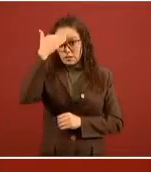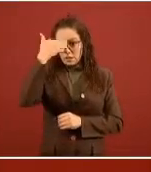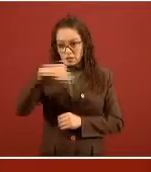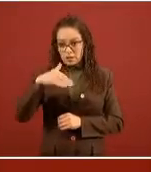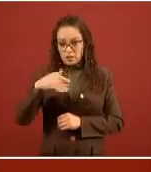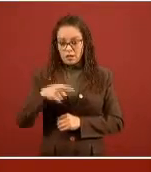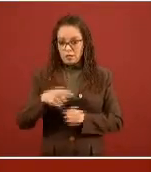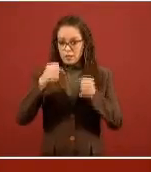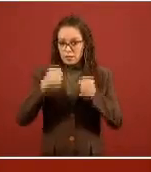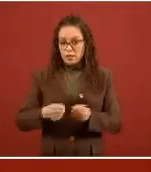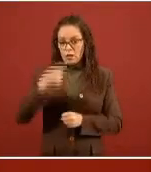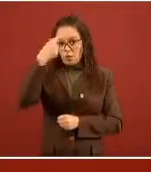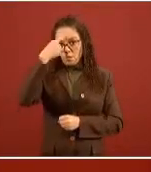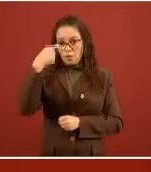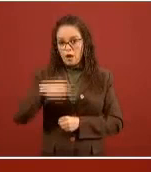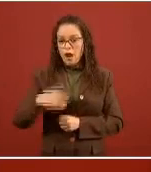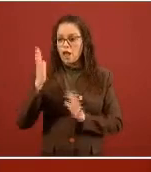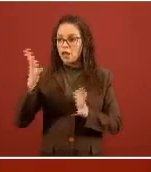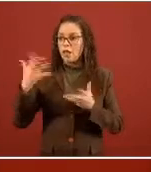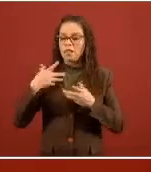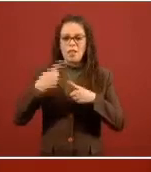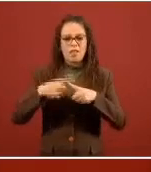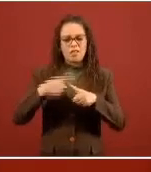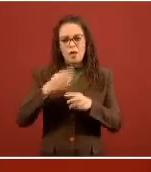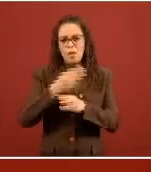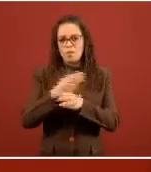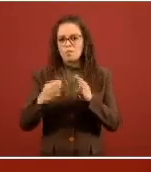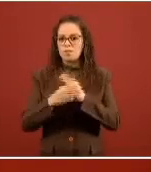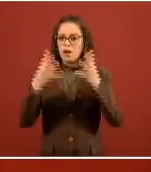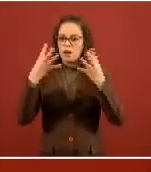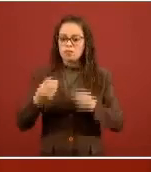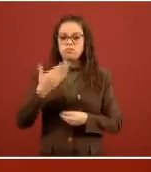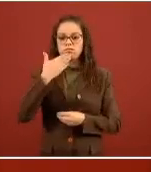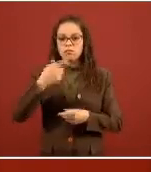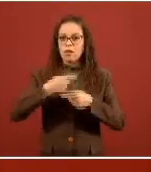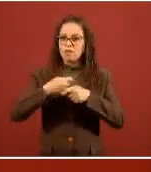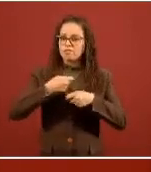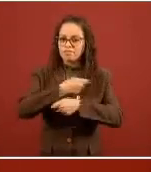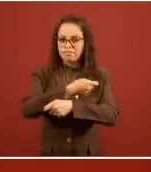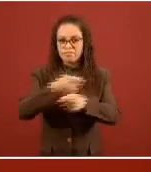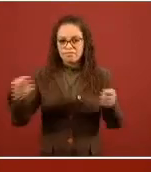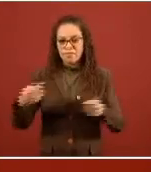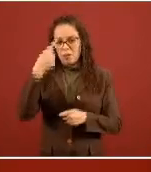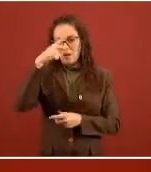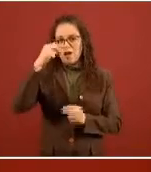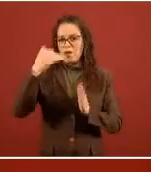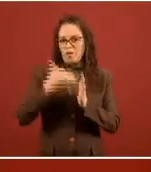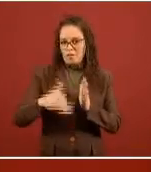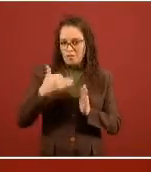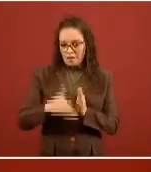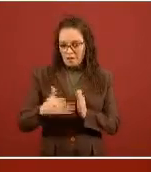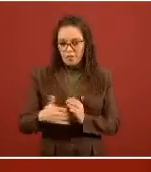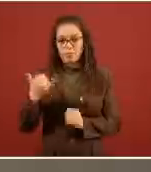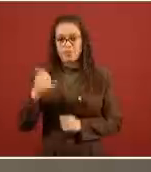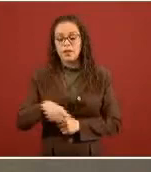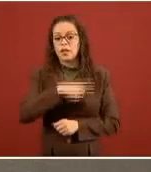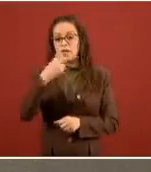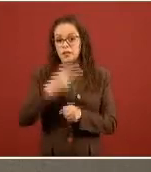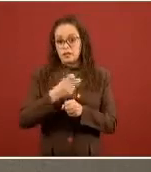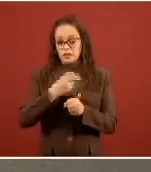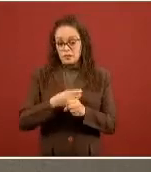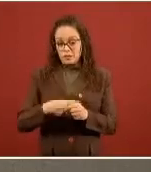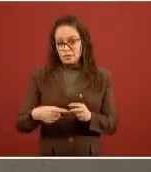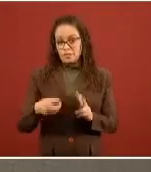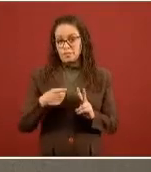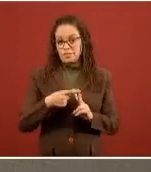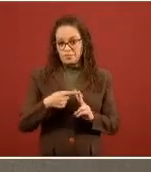tipo de desabasto se acabe, siendo que sea fuerte o no sea fuerte, como se menciona en redes sociales. Y la segunda, si nos puede hablar un poco el doctor del